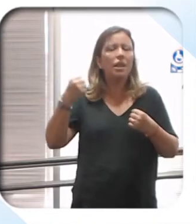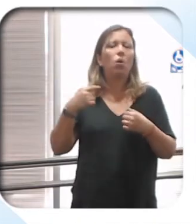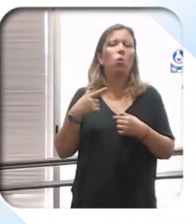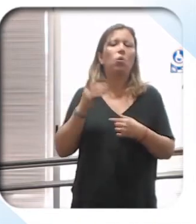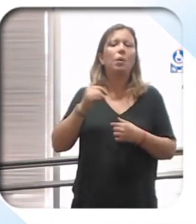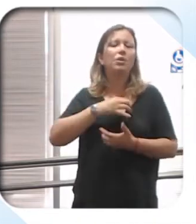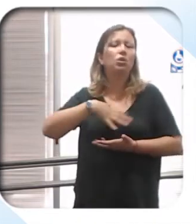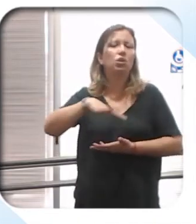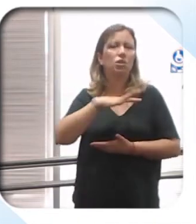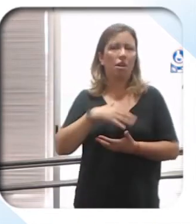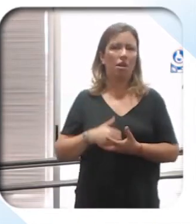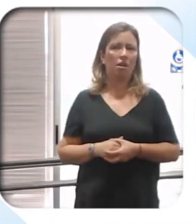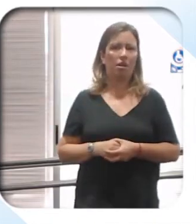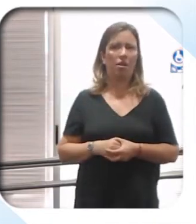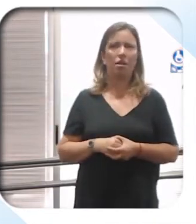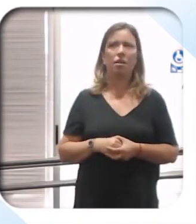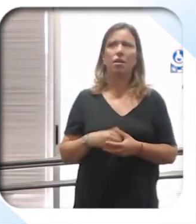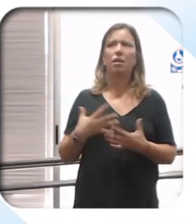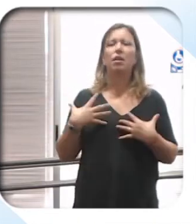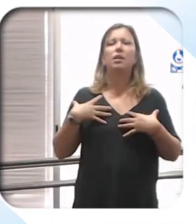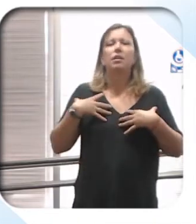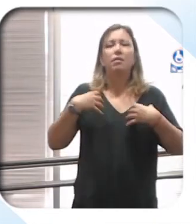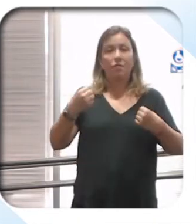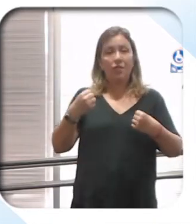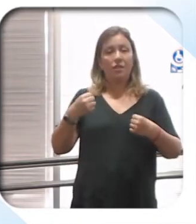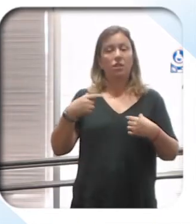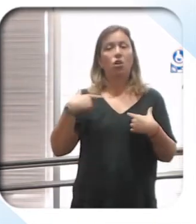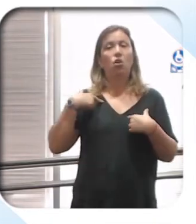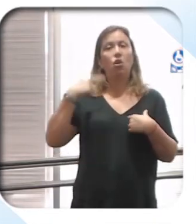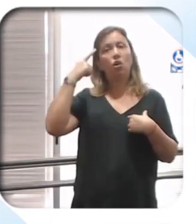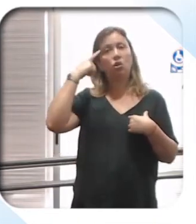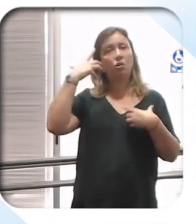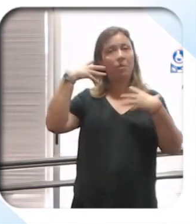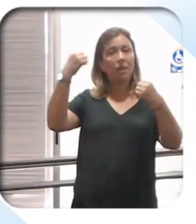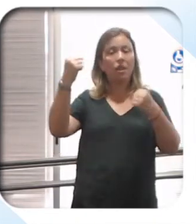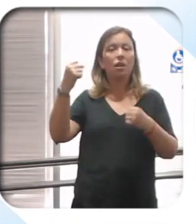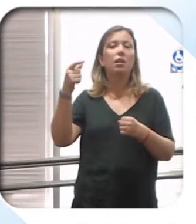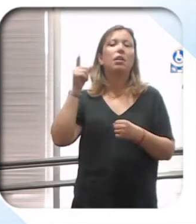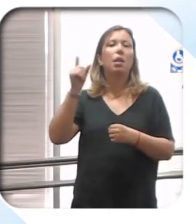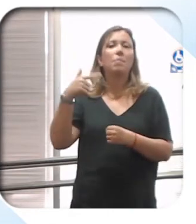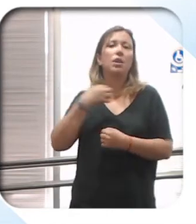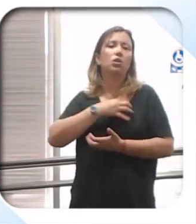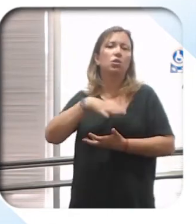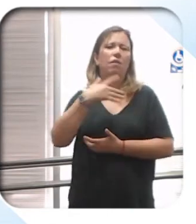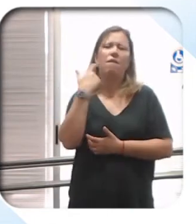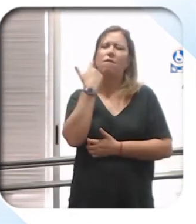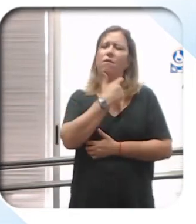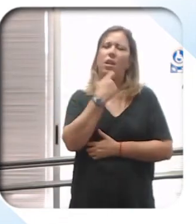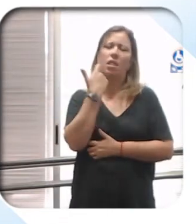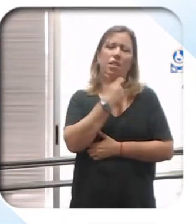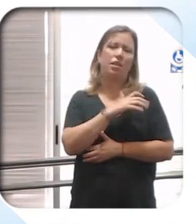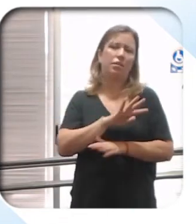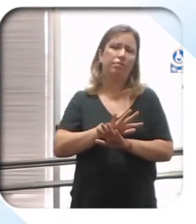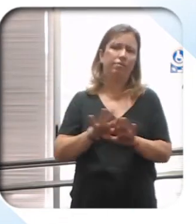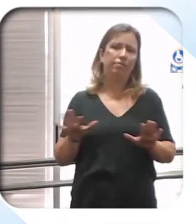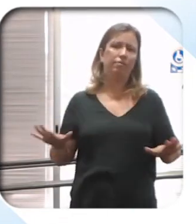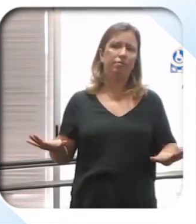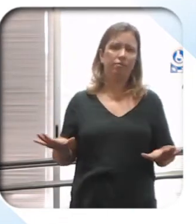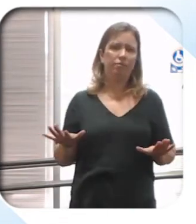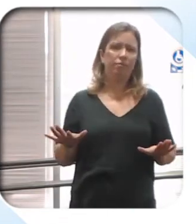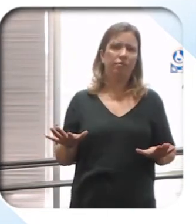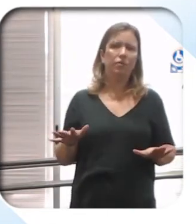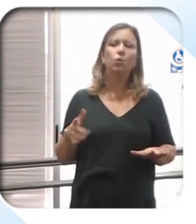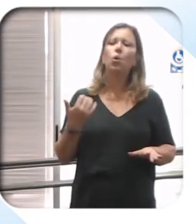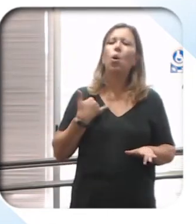y social. Bienestar físico, mental, emocional y social. Estamos muy lejos. Muy lejos, porque todavía ni siquiera